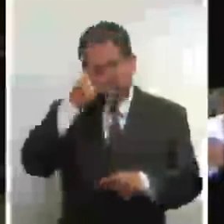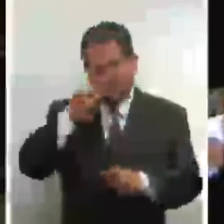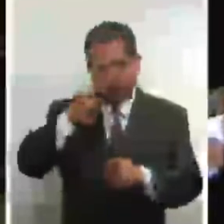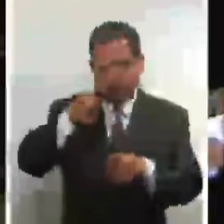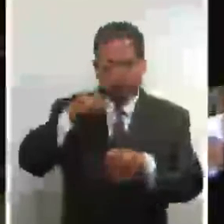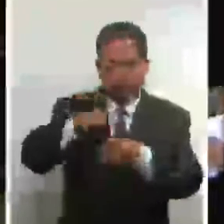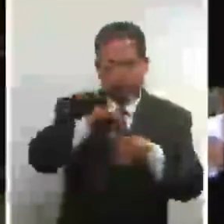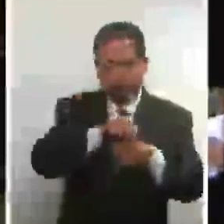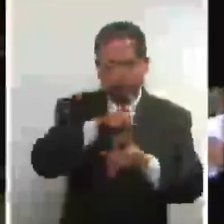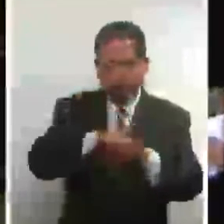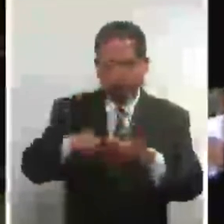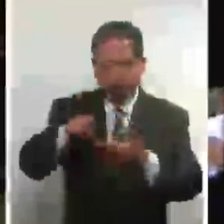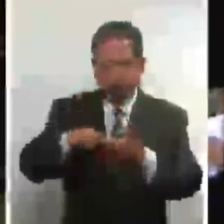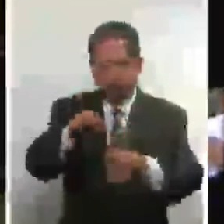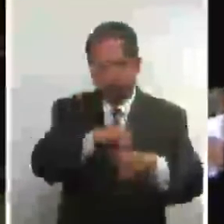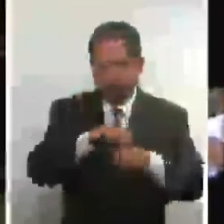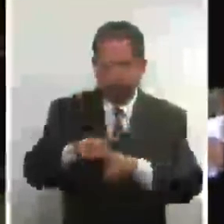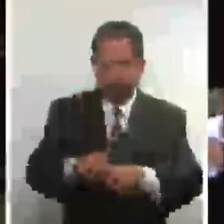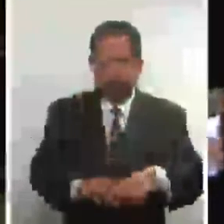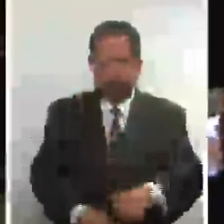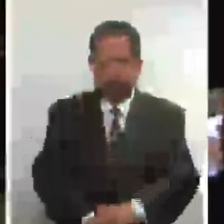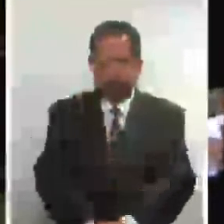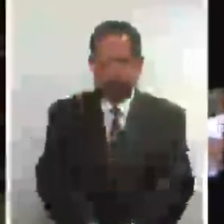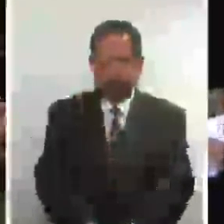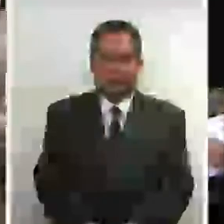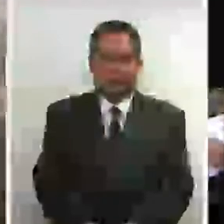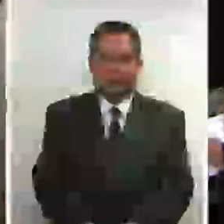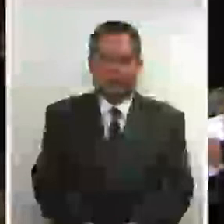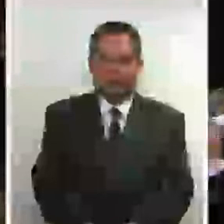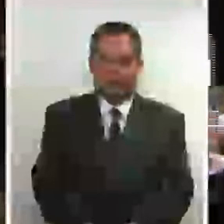para proceder a la votación.